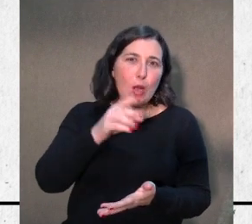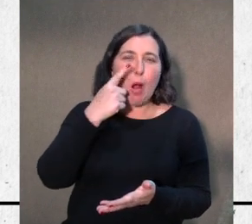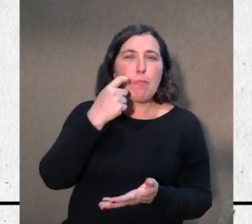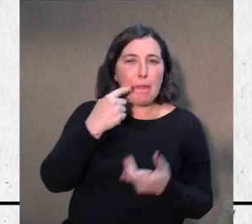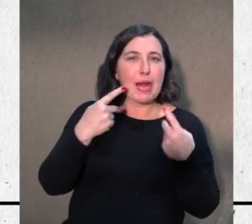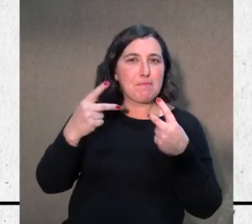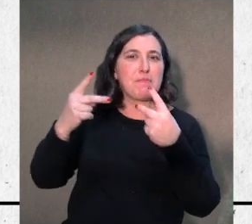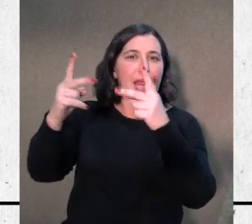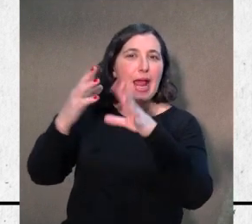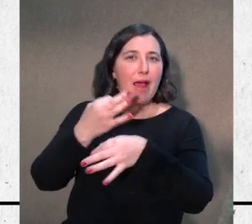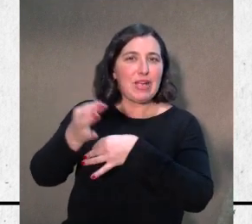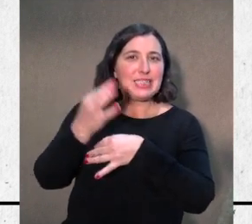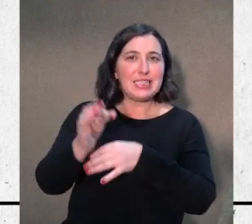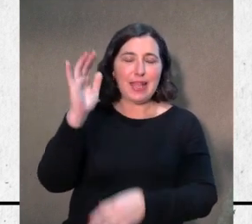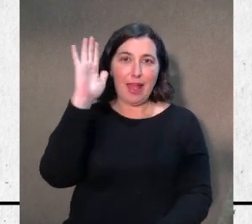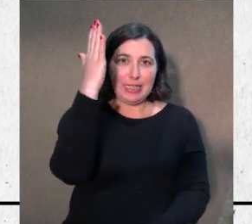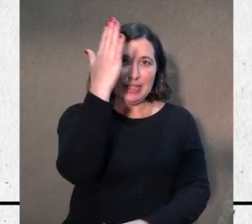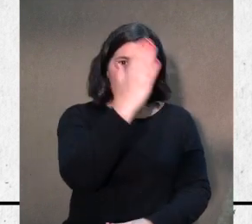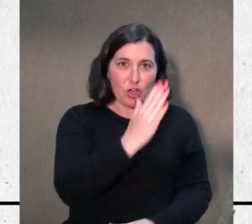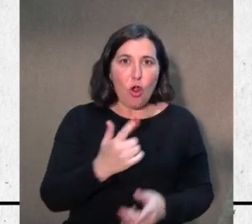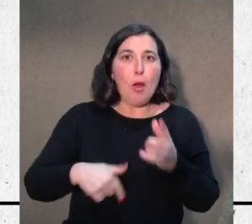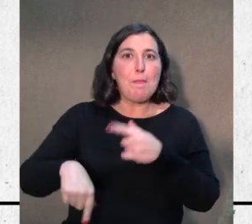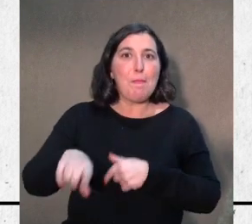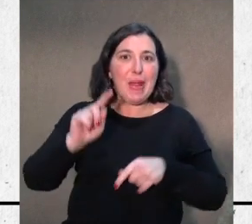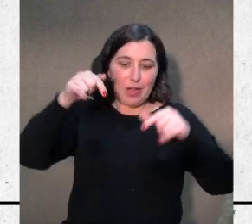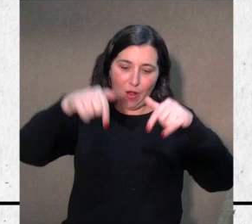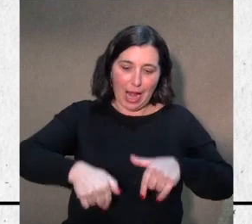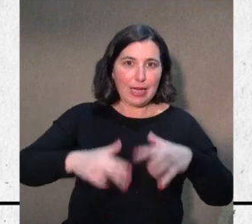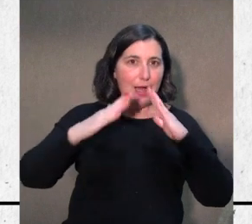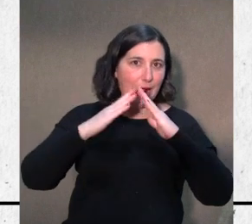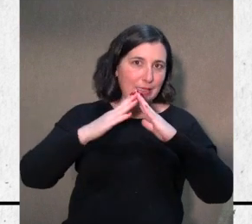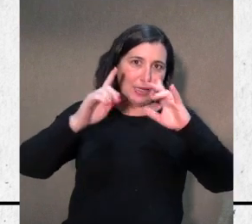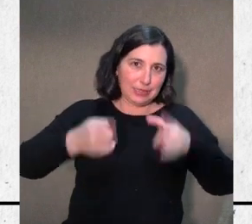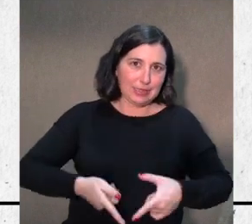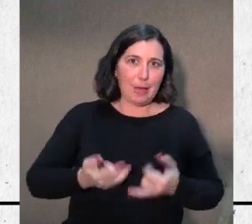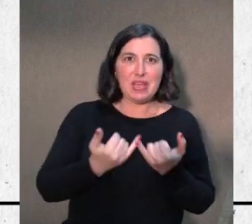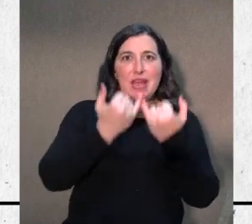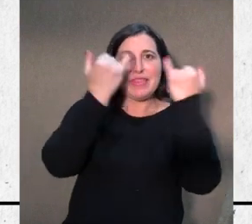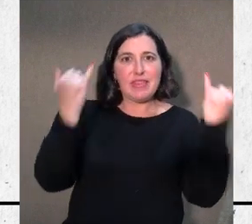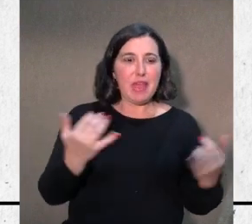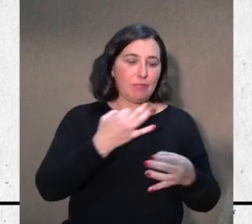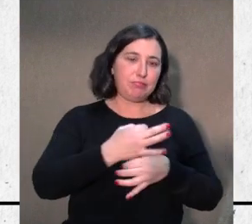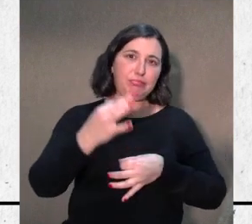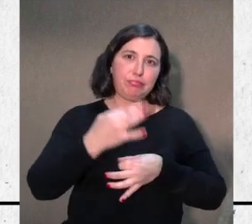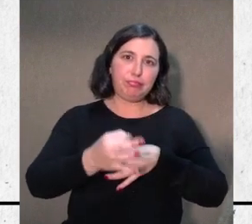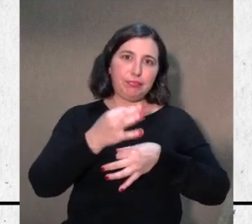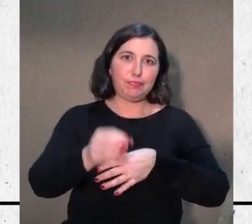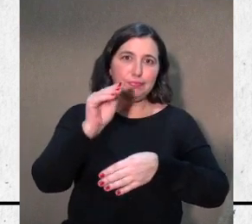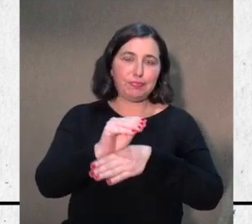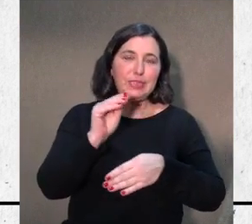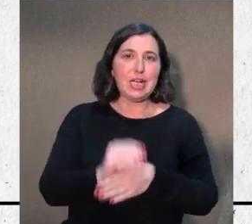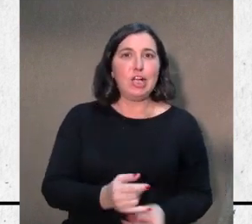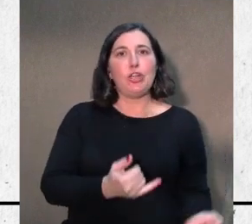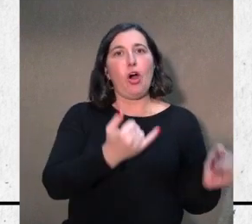gran parte de su día dando clases. Entonces, todo el día en casa desfilaban las personas que venían con